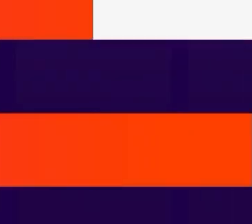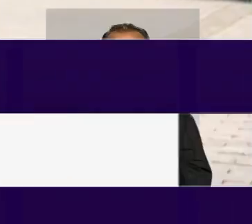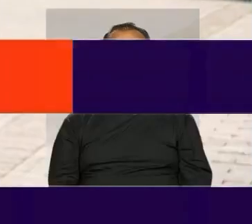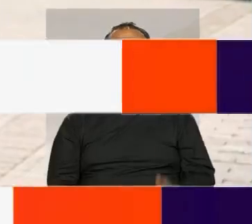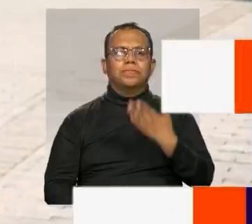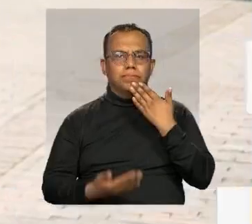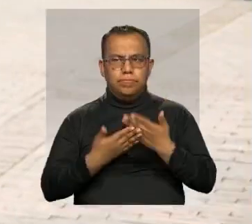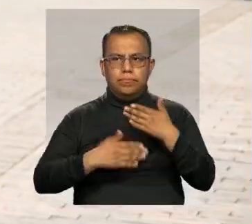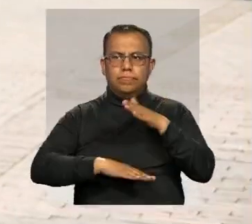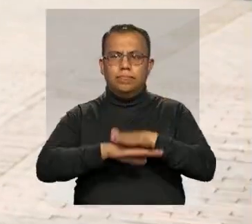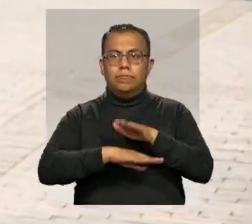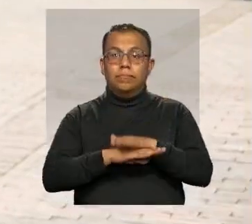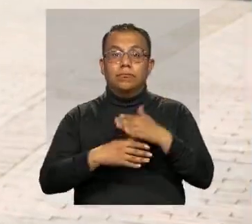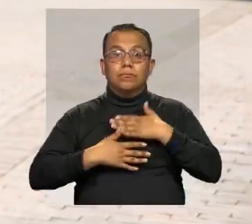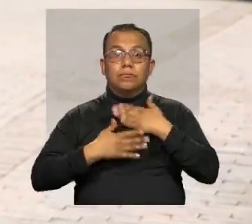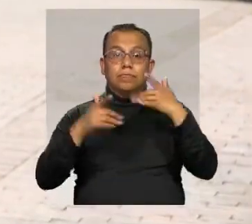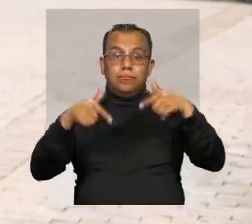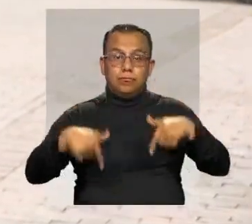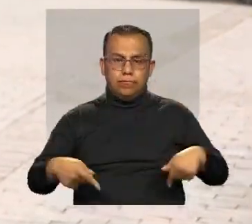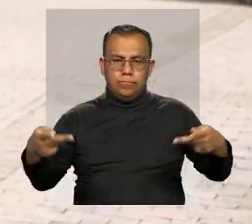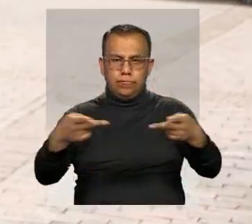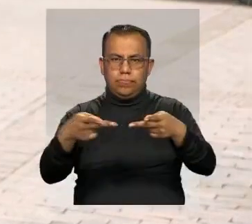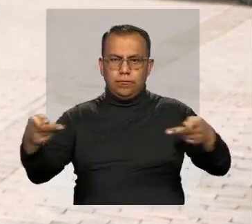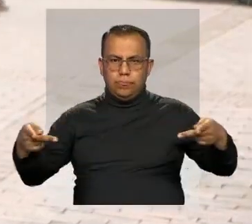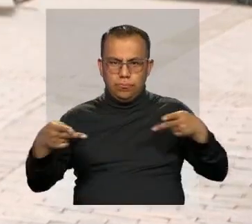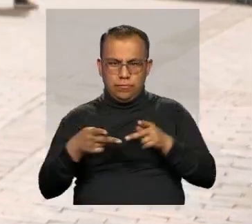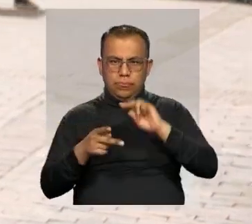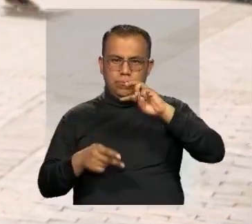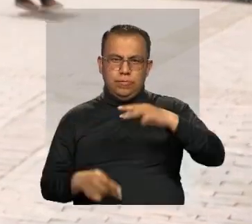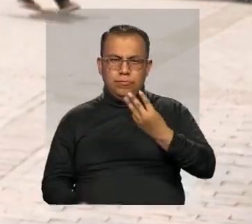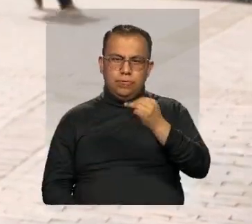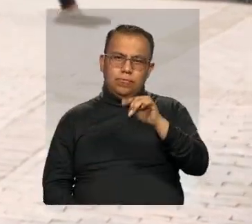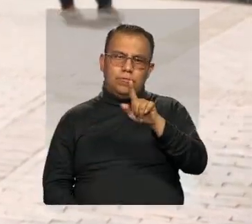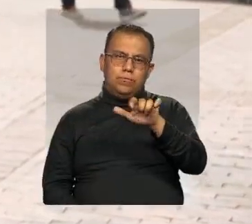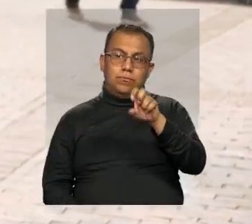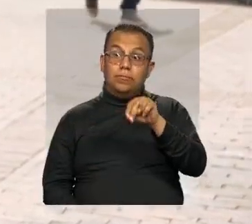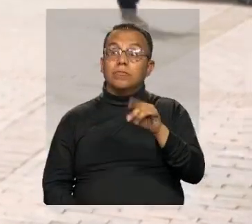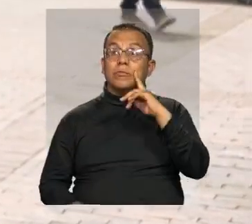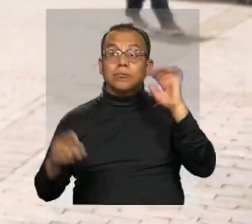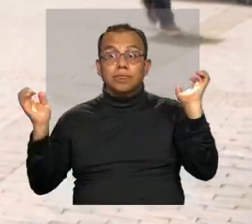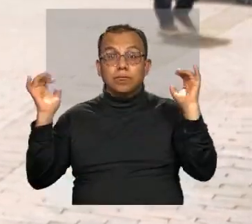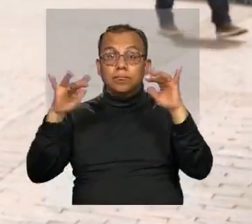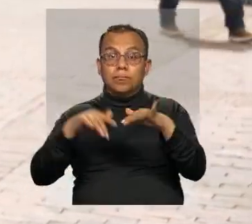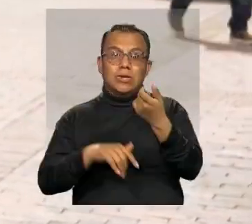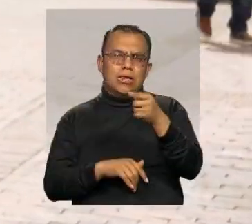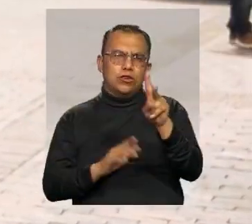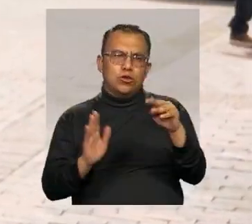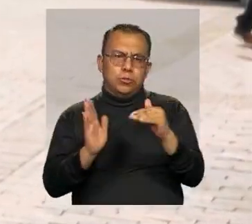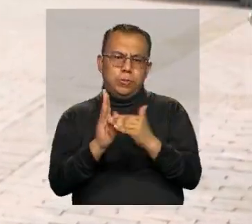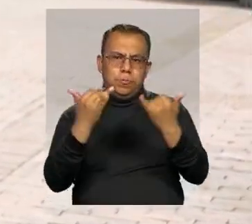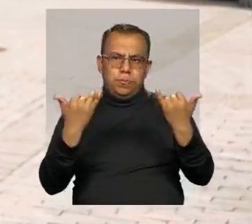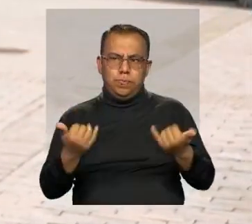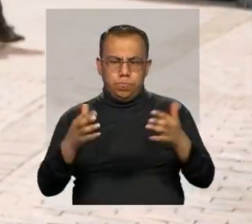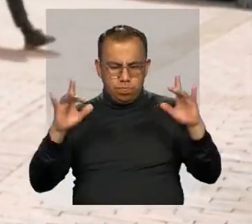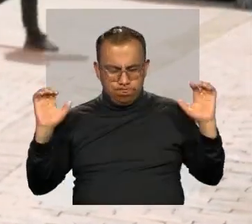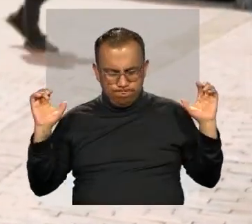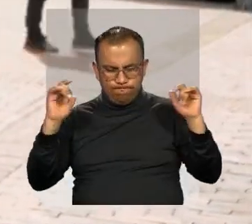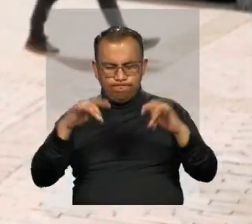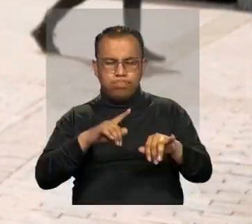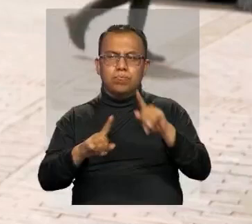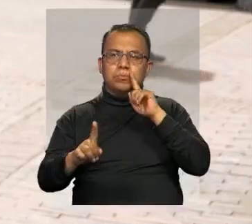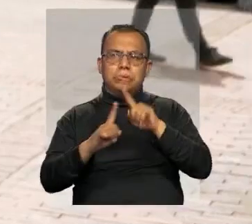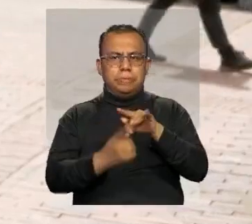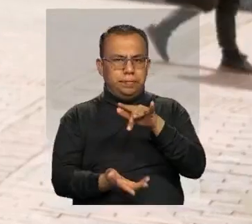Muy buenas tardes, yo los saludo desde el Parque Tercer Milenio, uno de los puntos donde se espera que más de 12.000 indígenas se reúnan en Bogotá con el fin